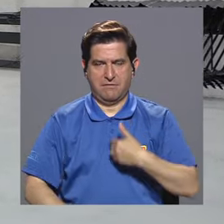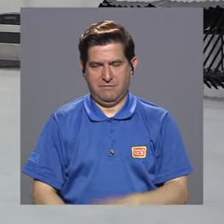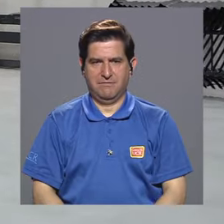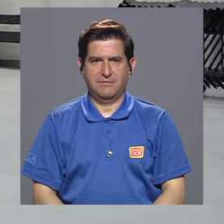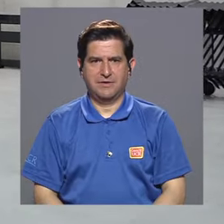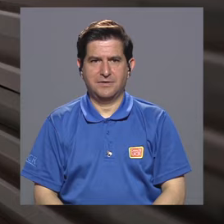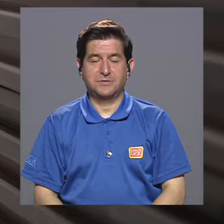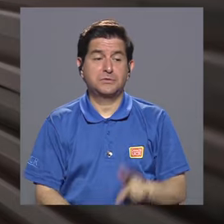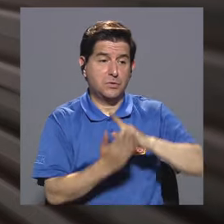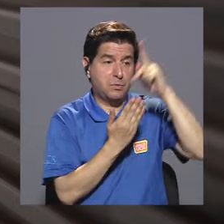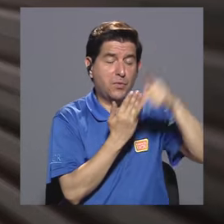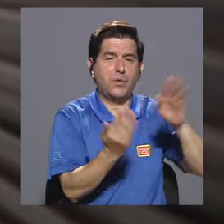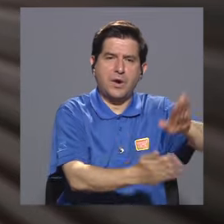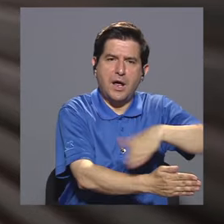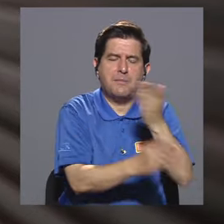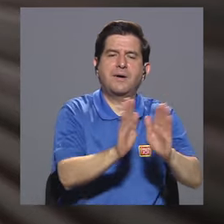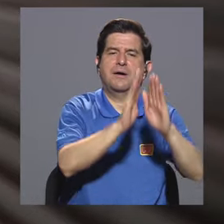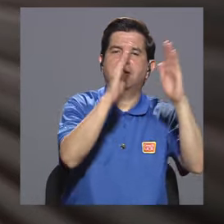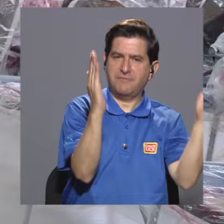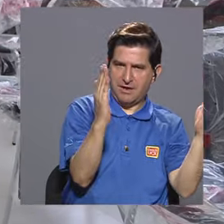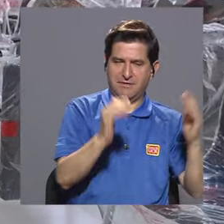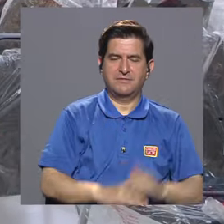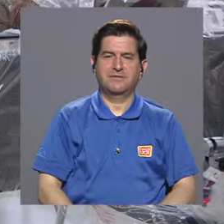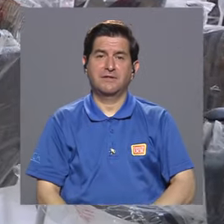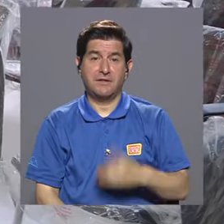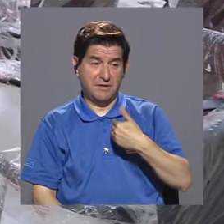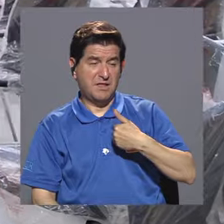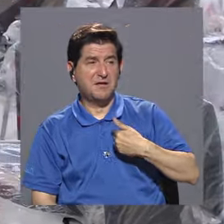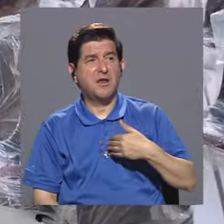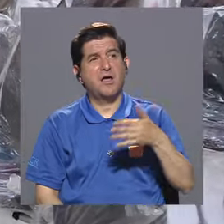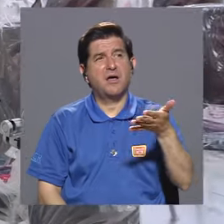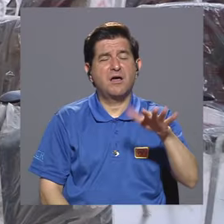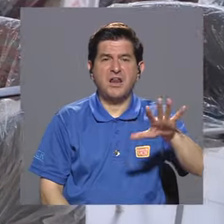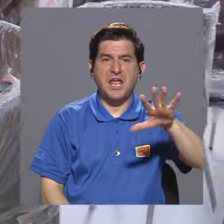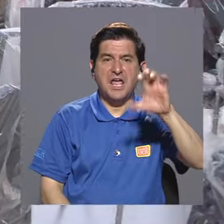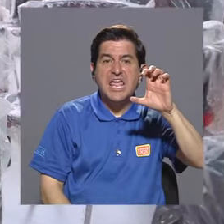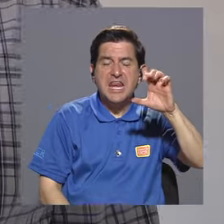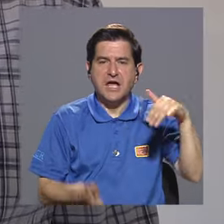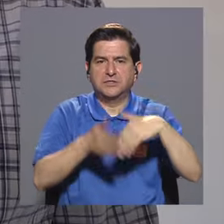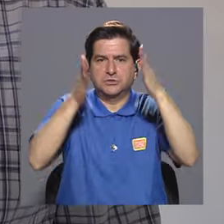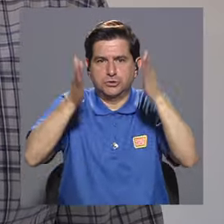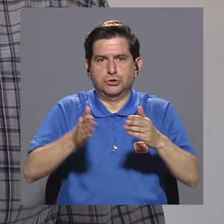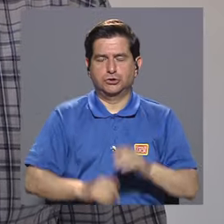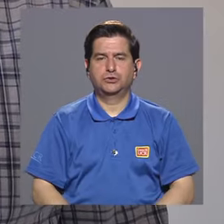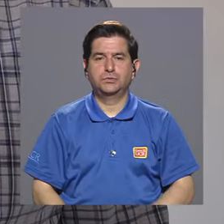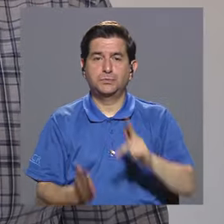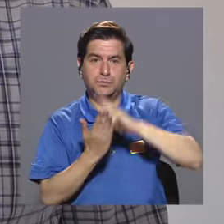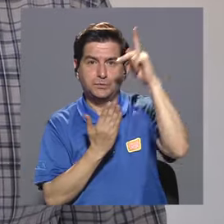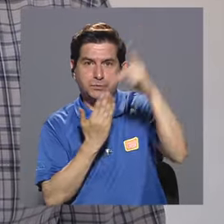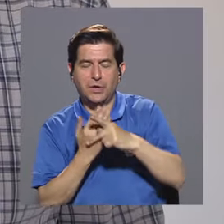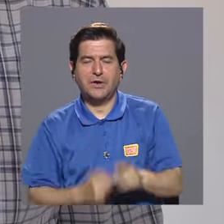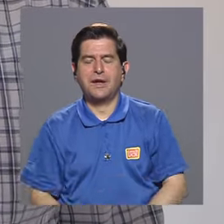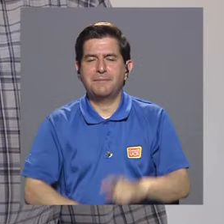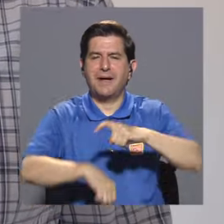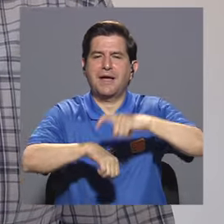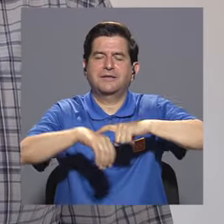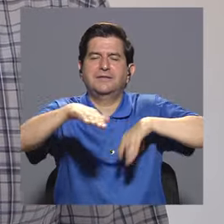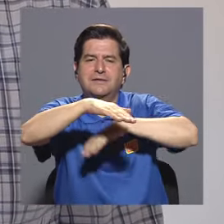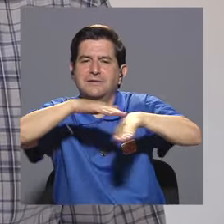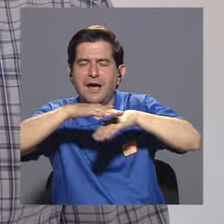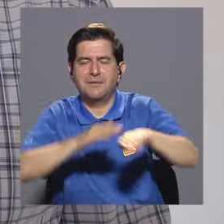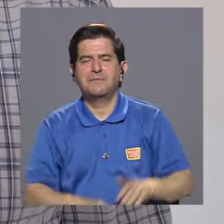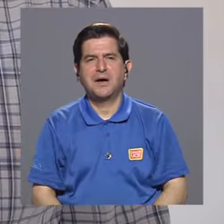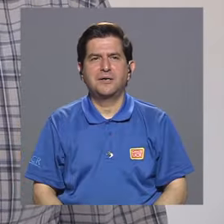distintas. El programa de música abierta, que tiene alrededor de 500 estudiantes. El programa de etapa